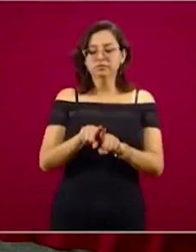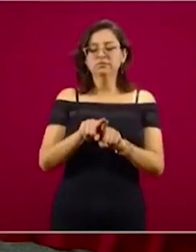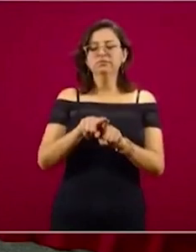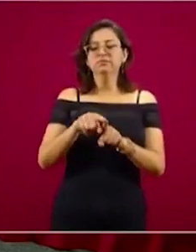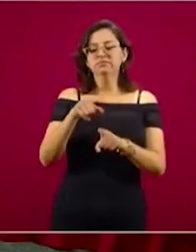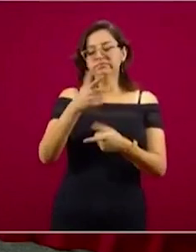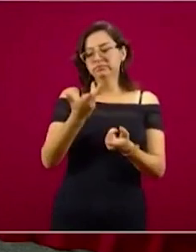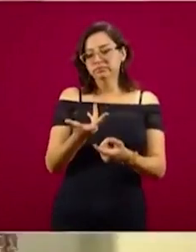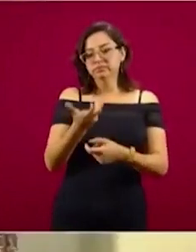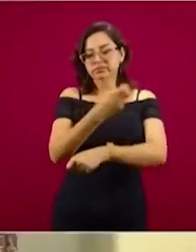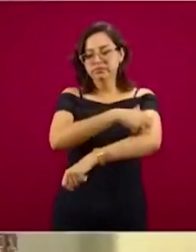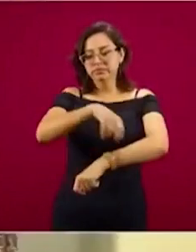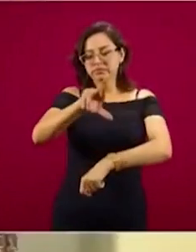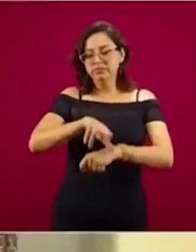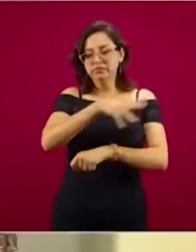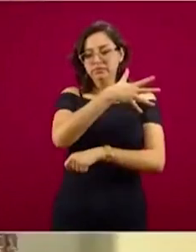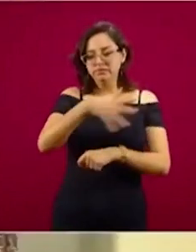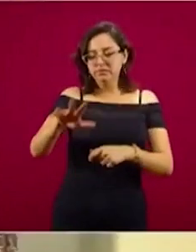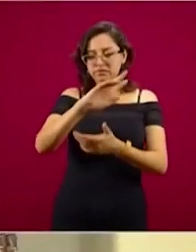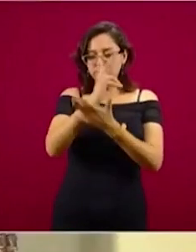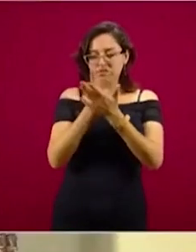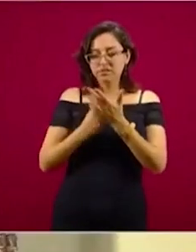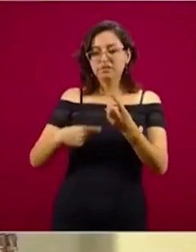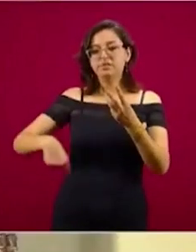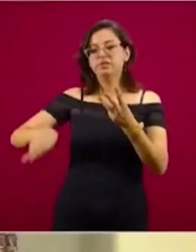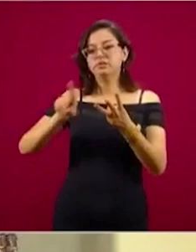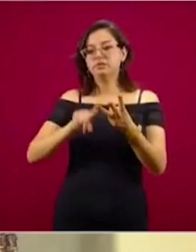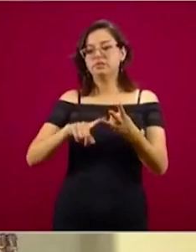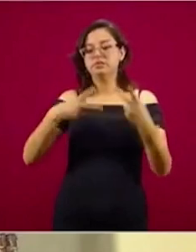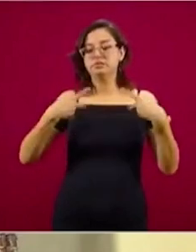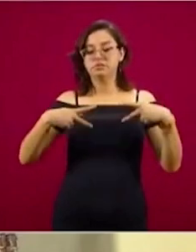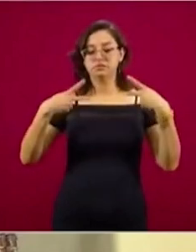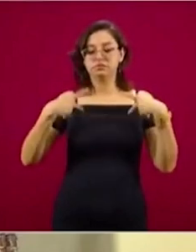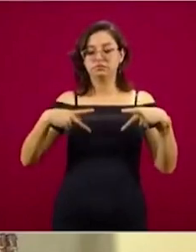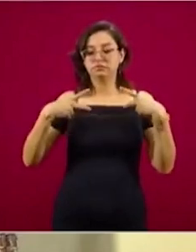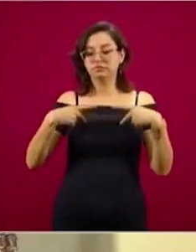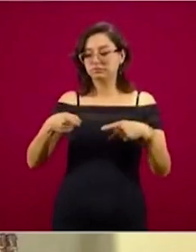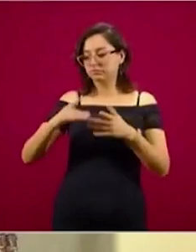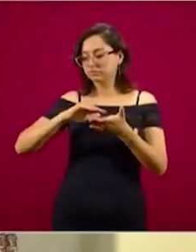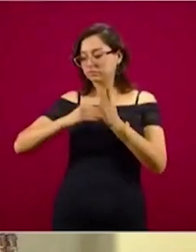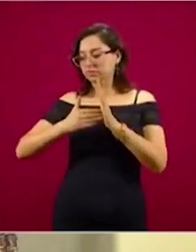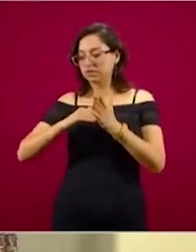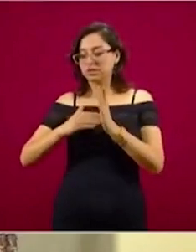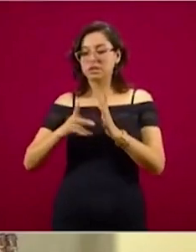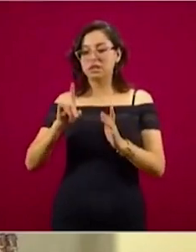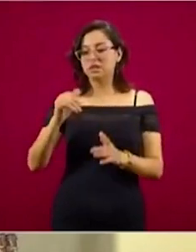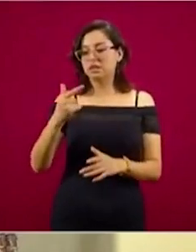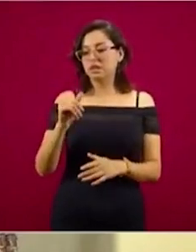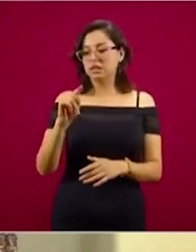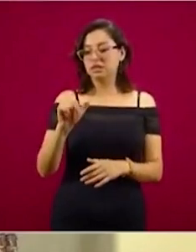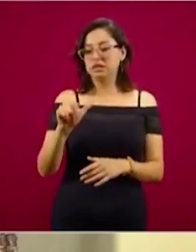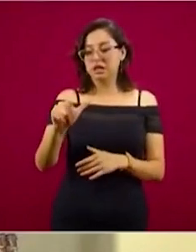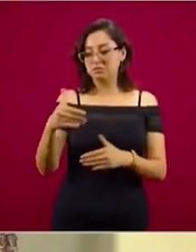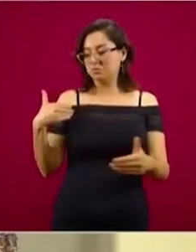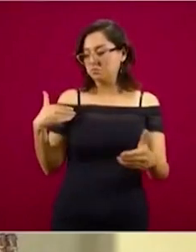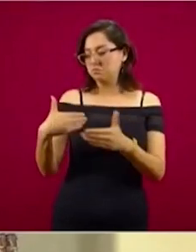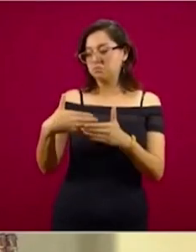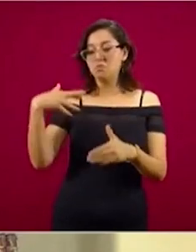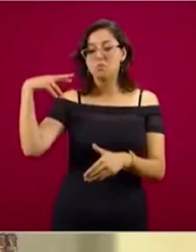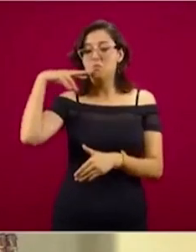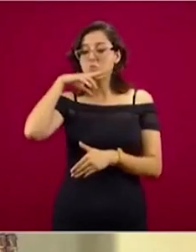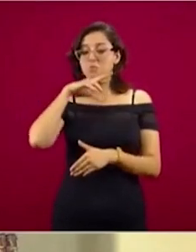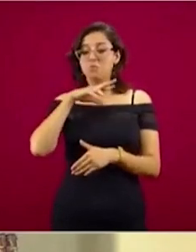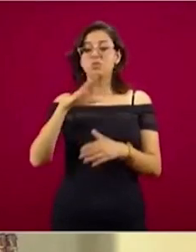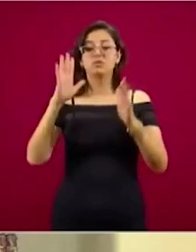Bienestar y con la gente de Estrategia Digital Nacional. En un tiempo sumamente corto logramos